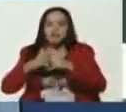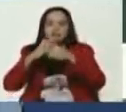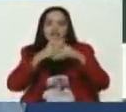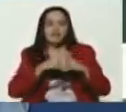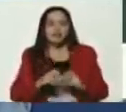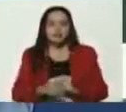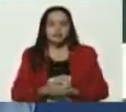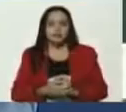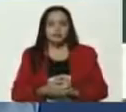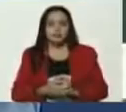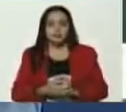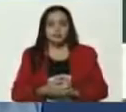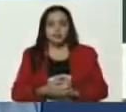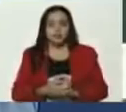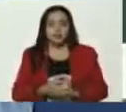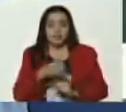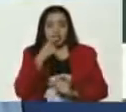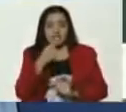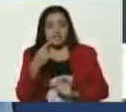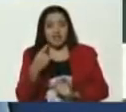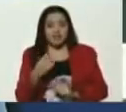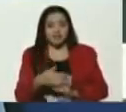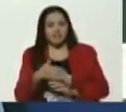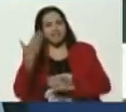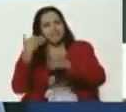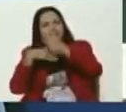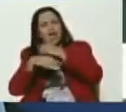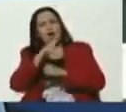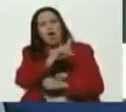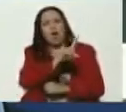Decía Julito que aquí vinieron el 11 de abril.